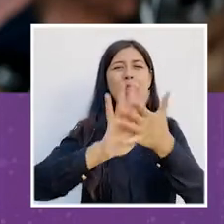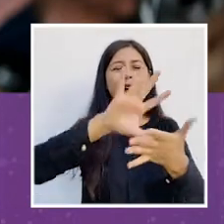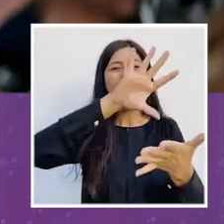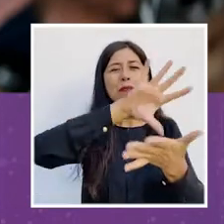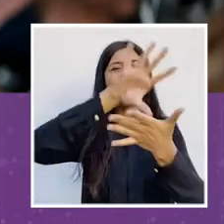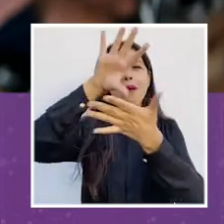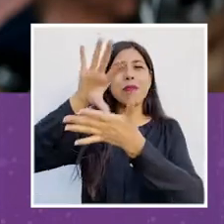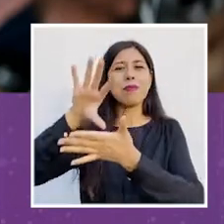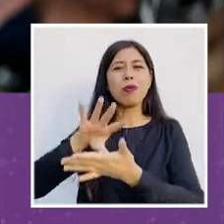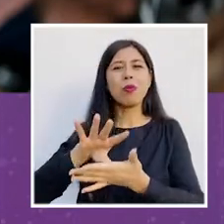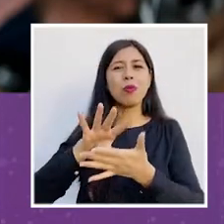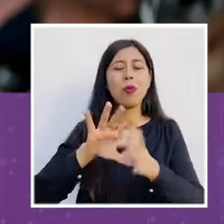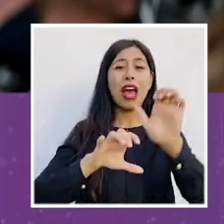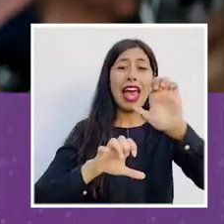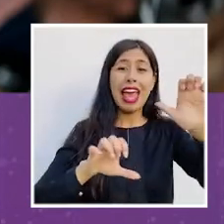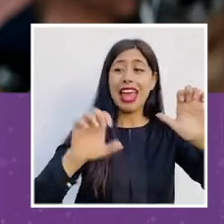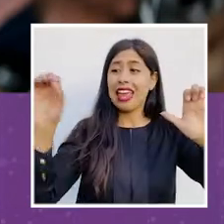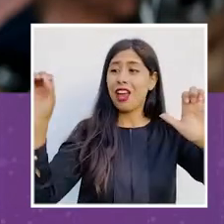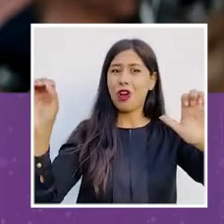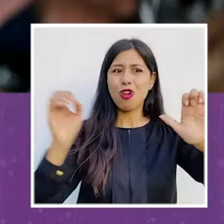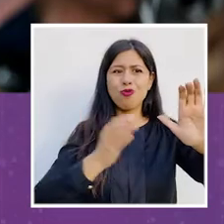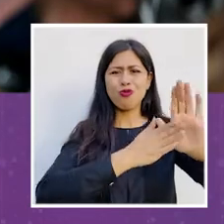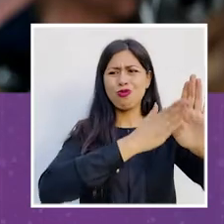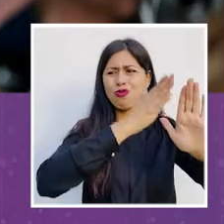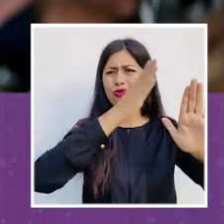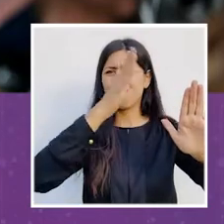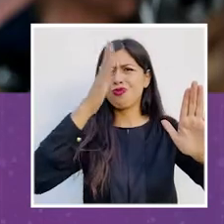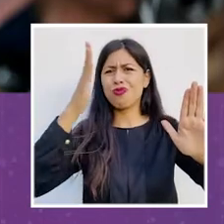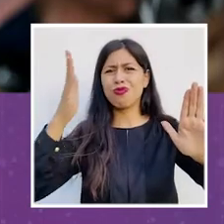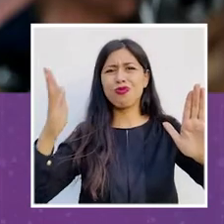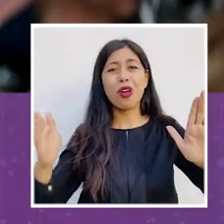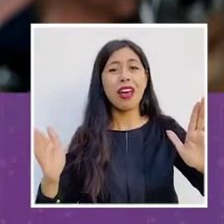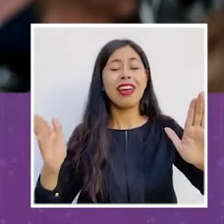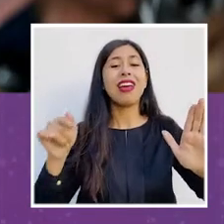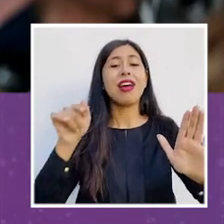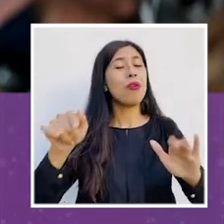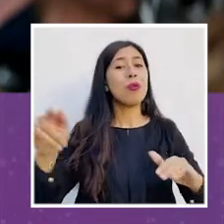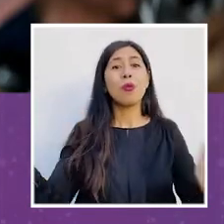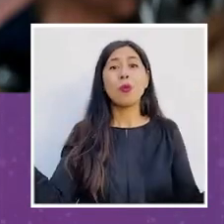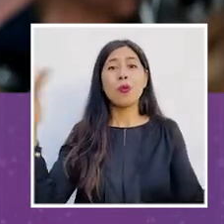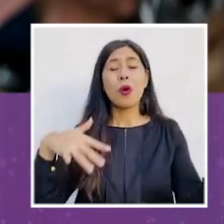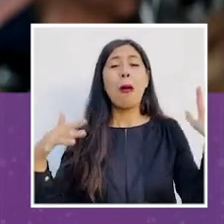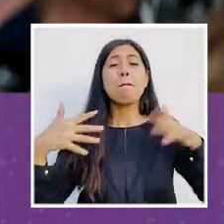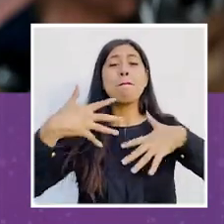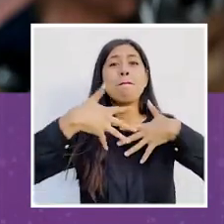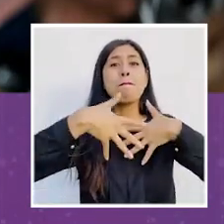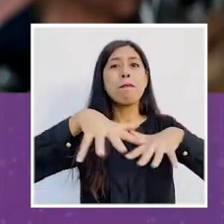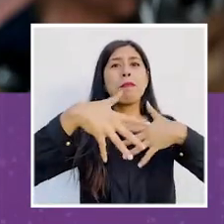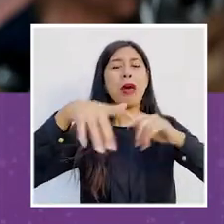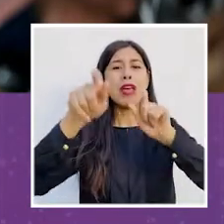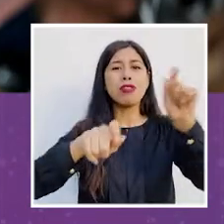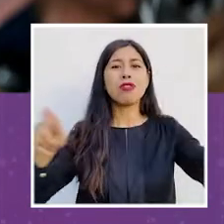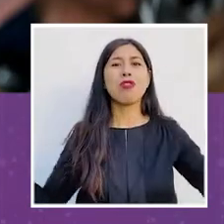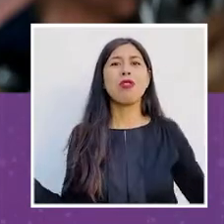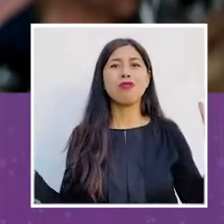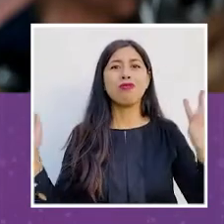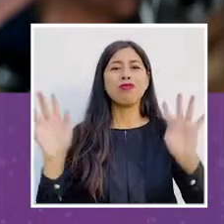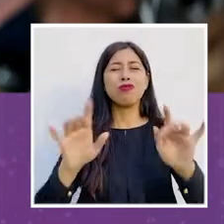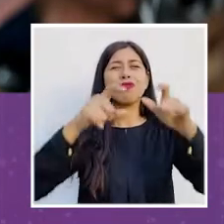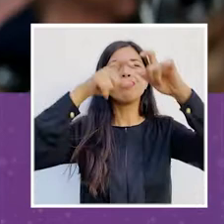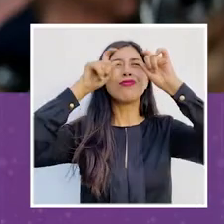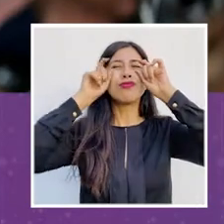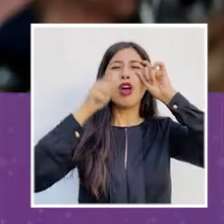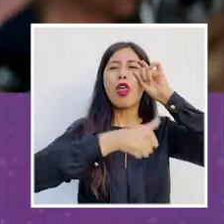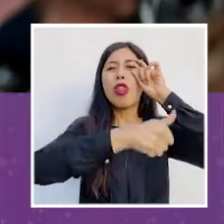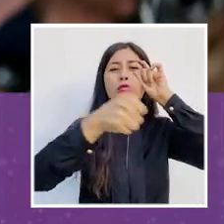país desde oeste a este y convocó a millones de personas. y ustedes pueden ver que todos están usando estos